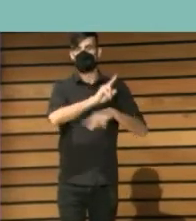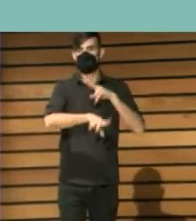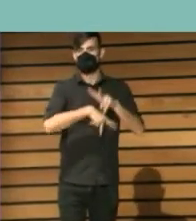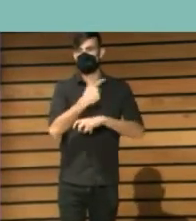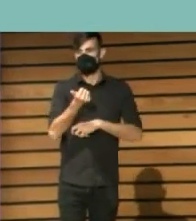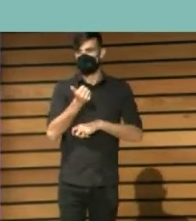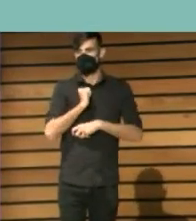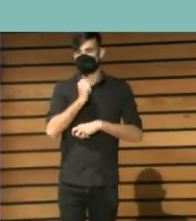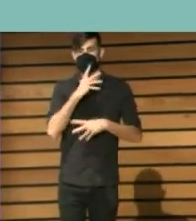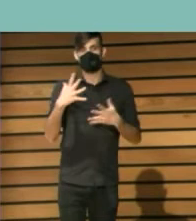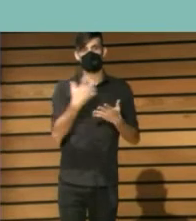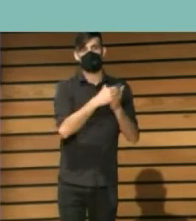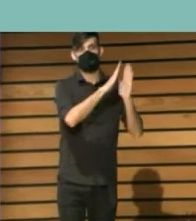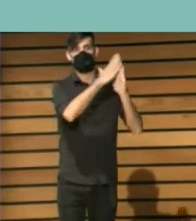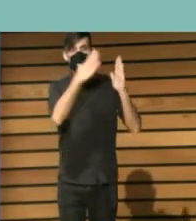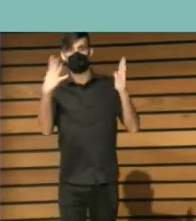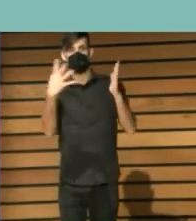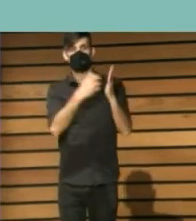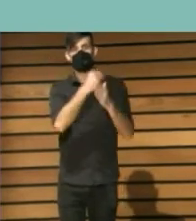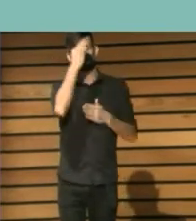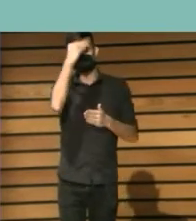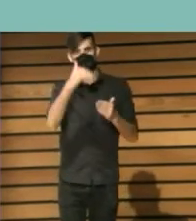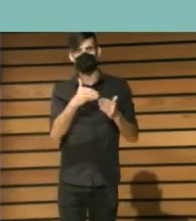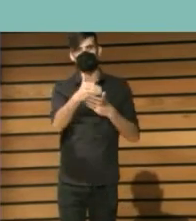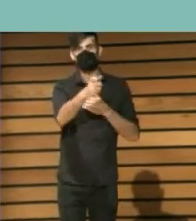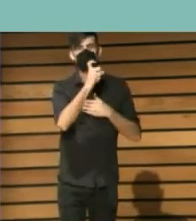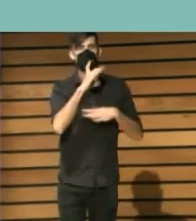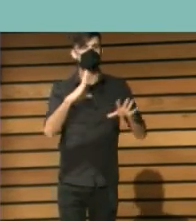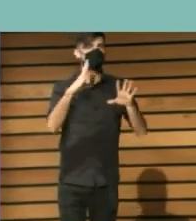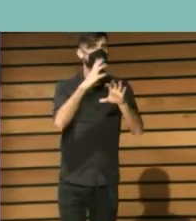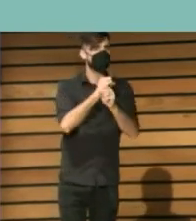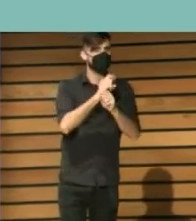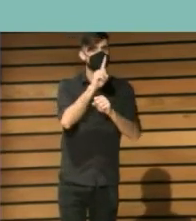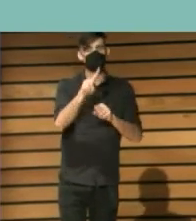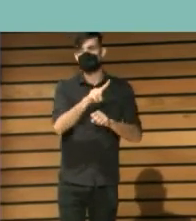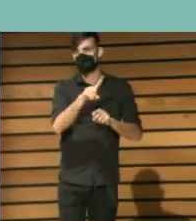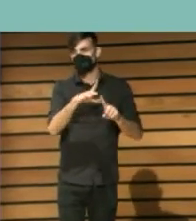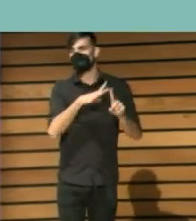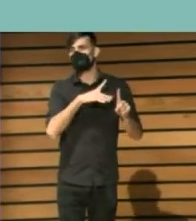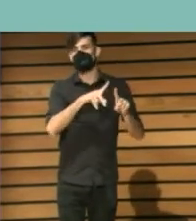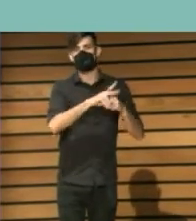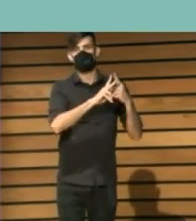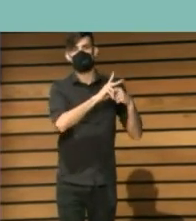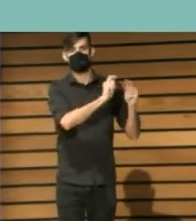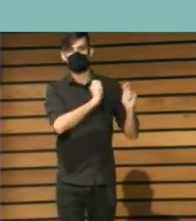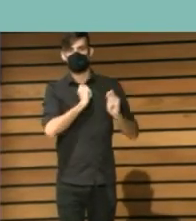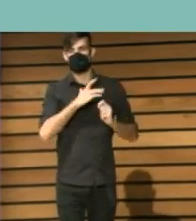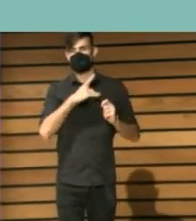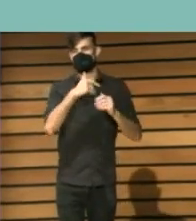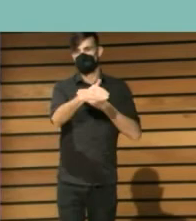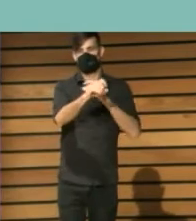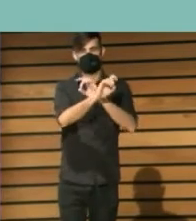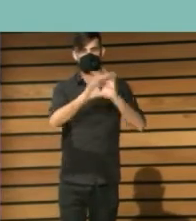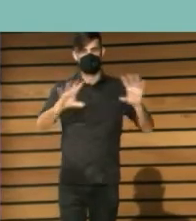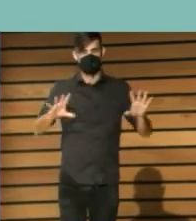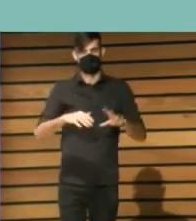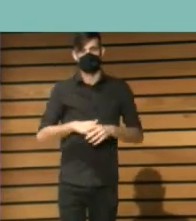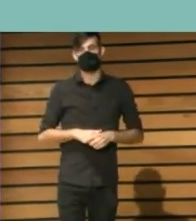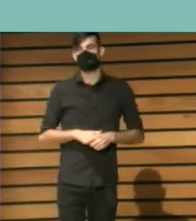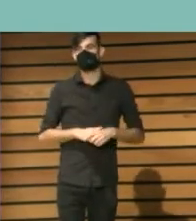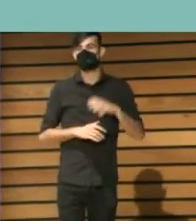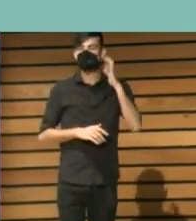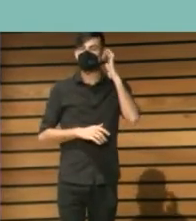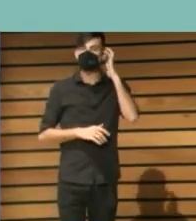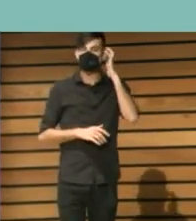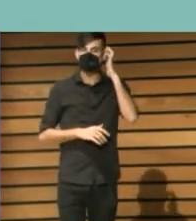bibliotecas se están planteando ahora hacia dónde van y eso podría ser una herramienta creo muy útil. Bueno, por alusiones creo que te